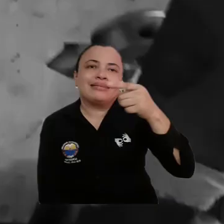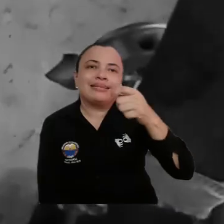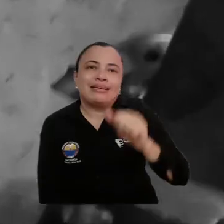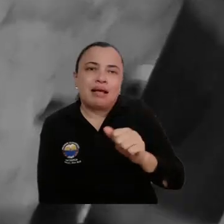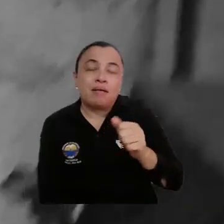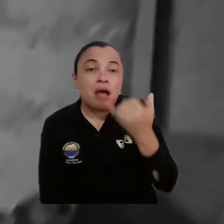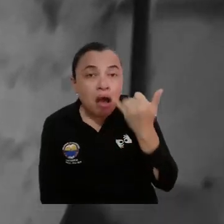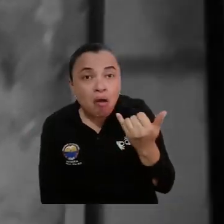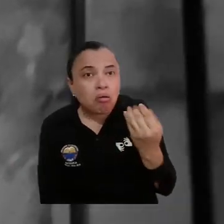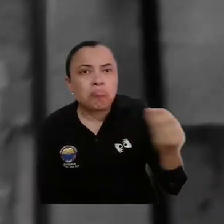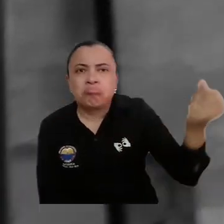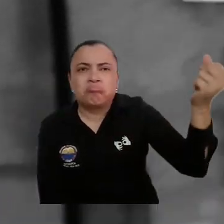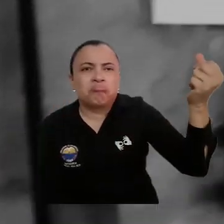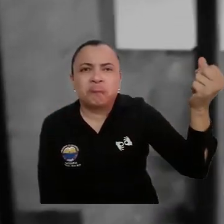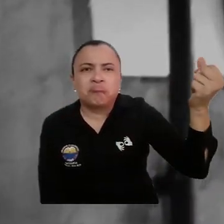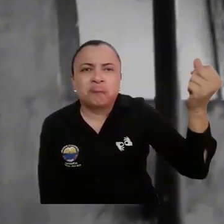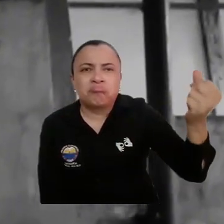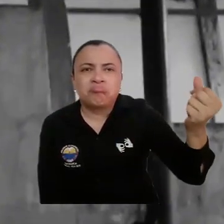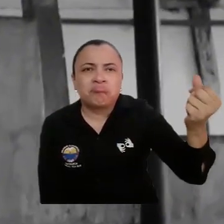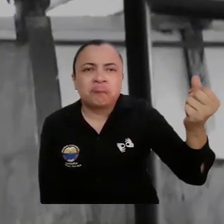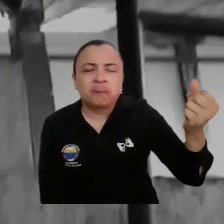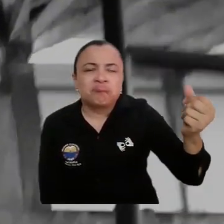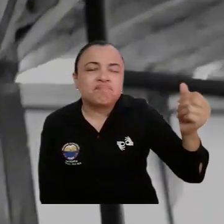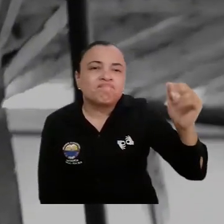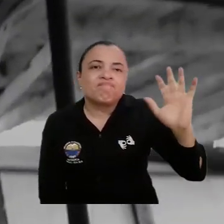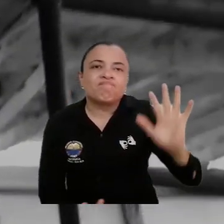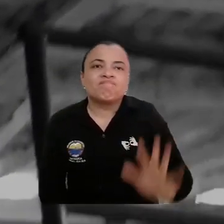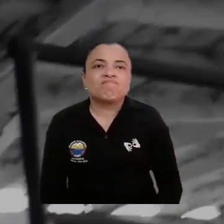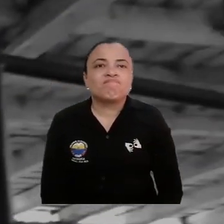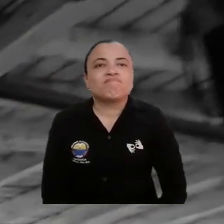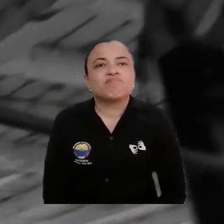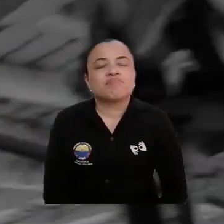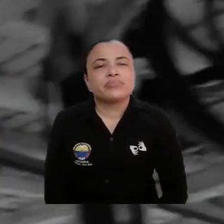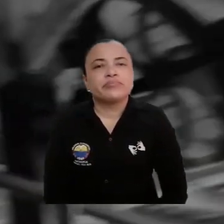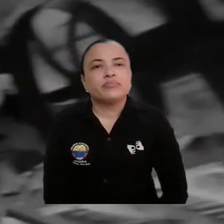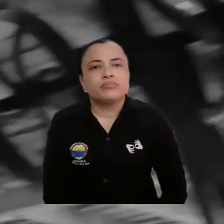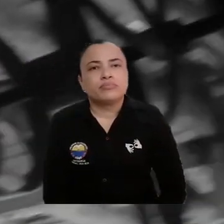Ya eso no existe. A esta altura ya no existe eso.